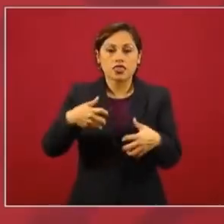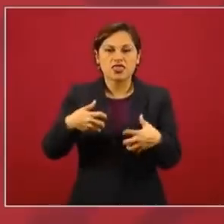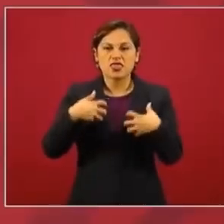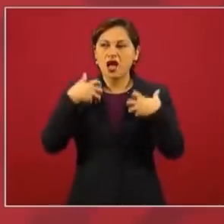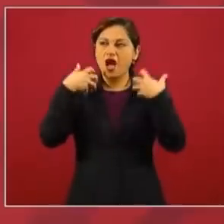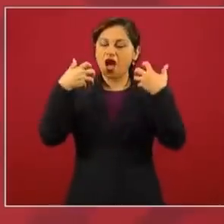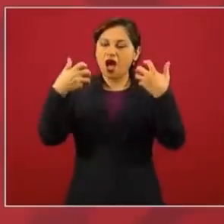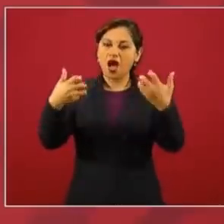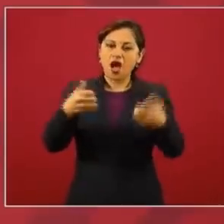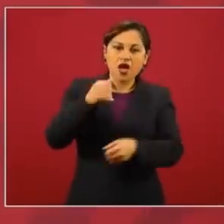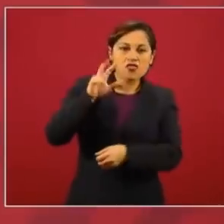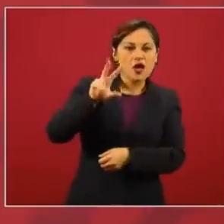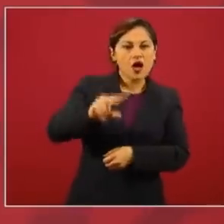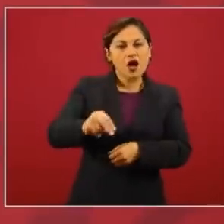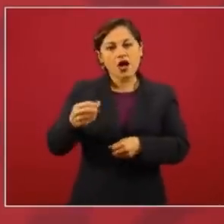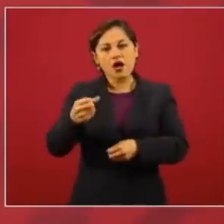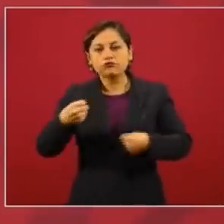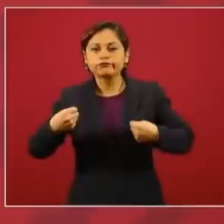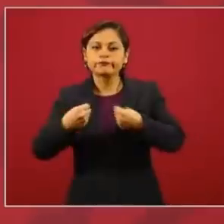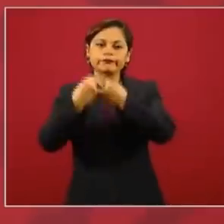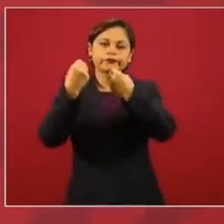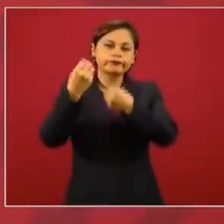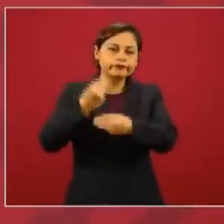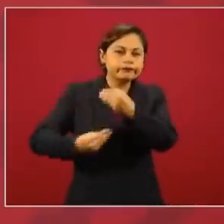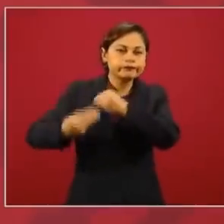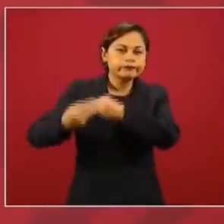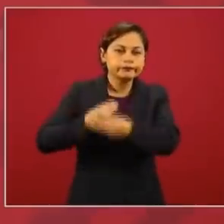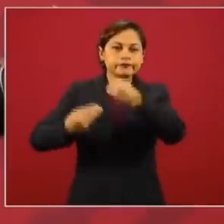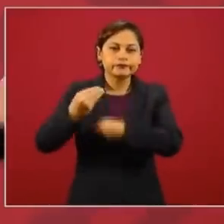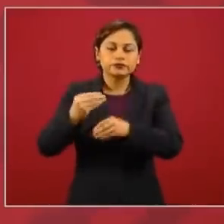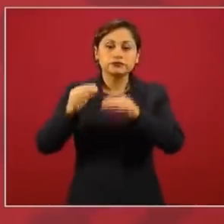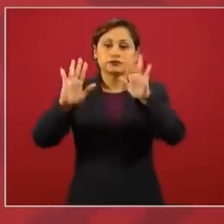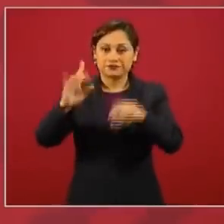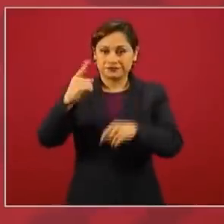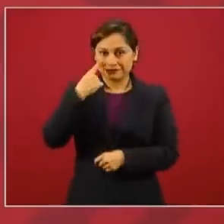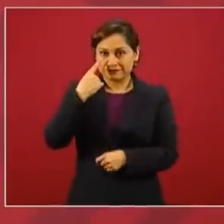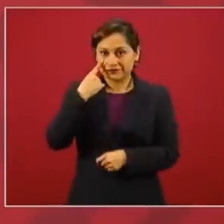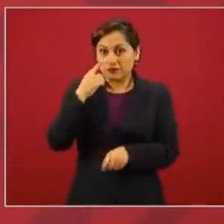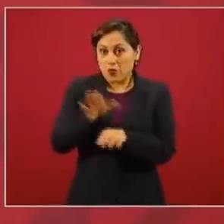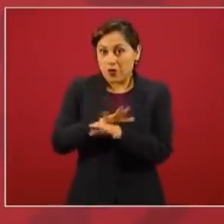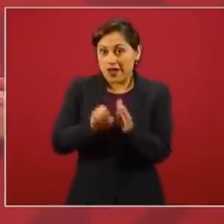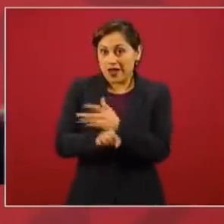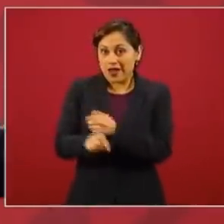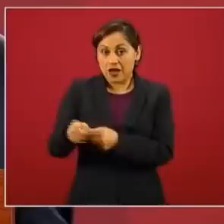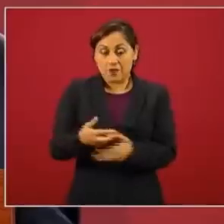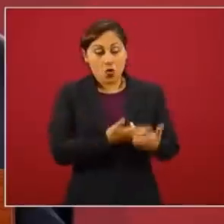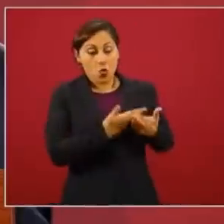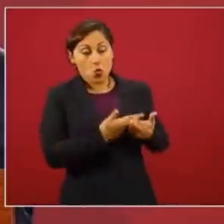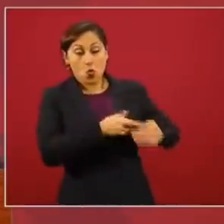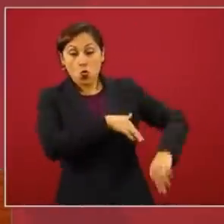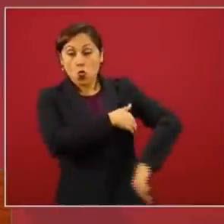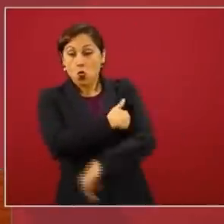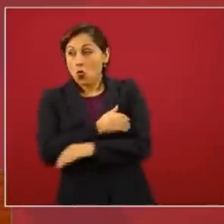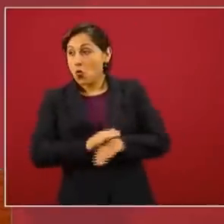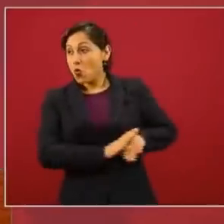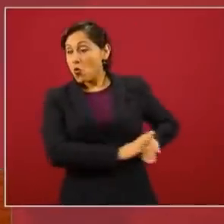Imagínense que nos metamos en esto. Si ahora con los fideicomisos se rasgaban las vestiduras,